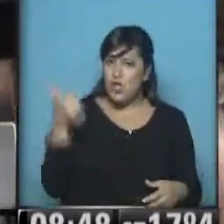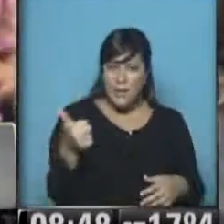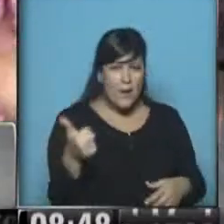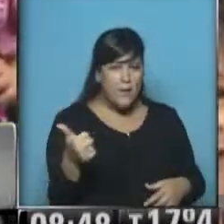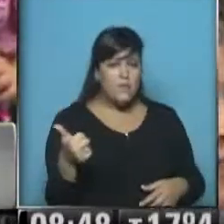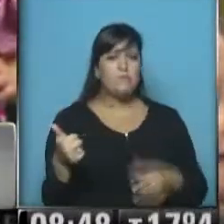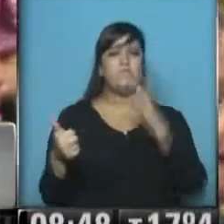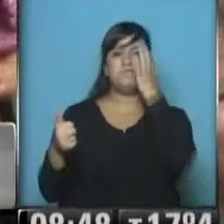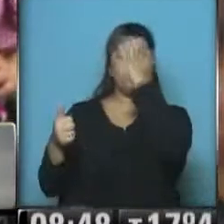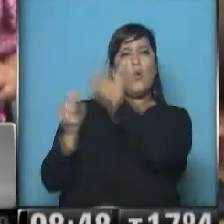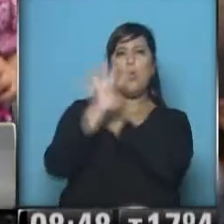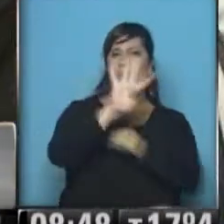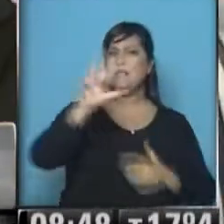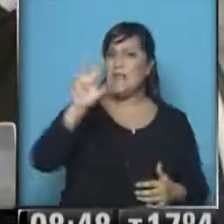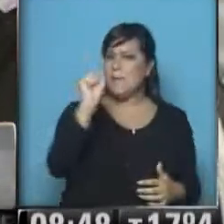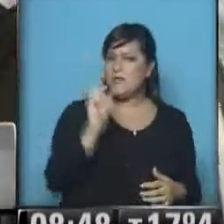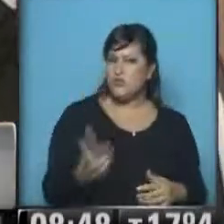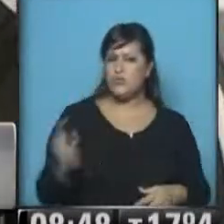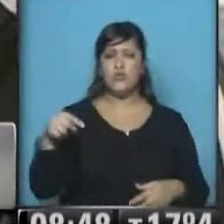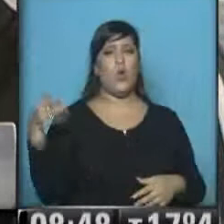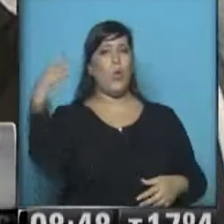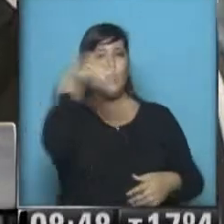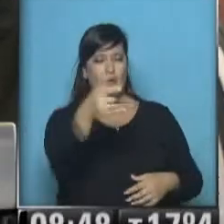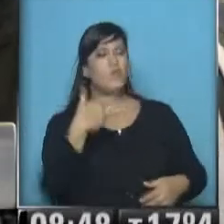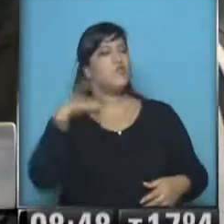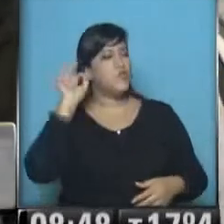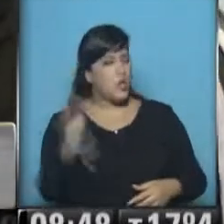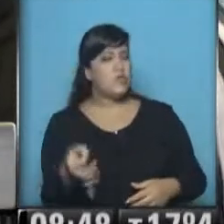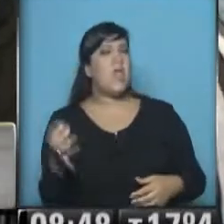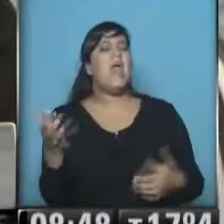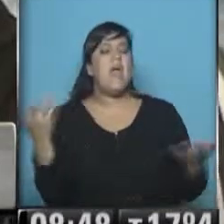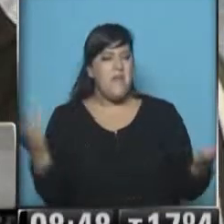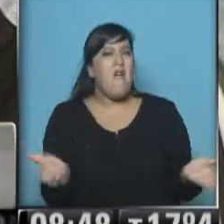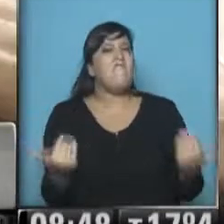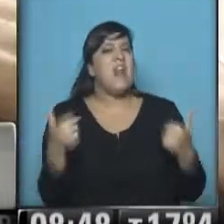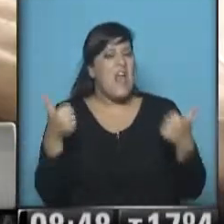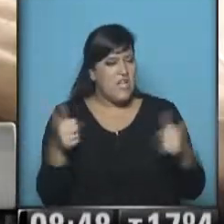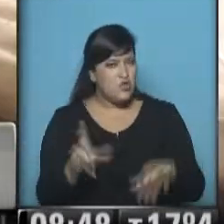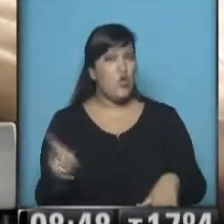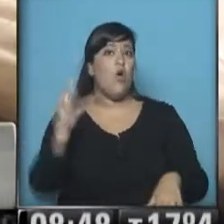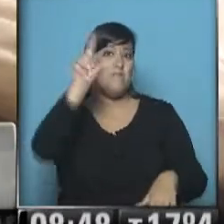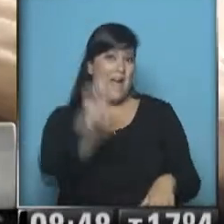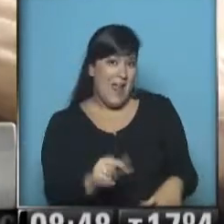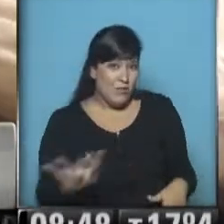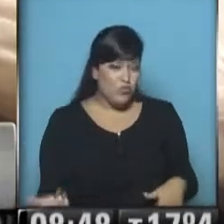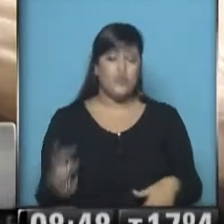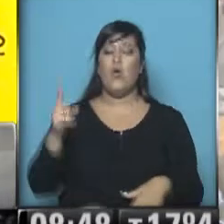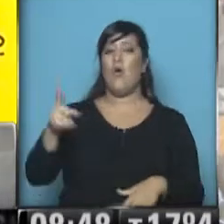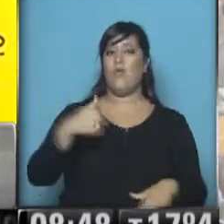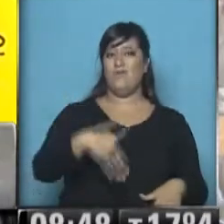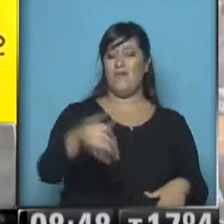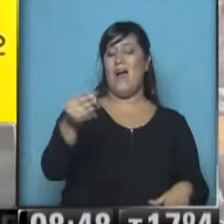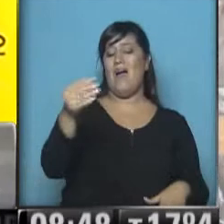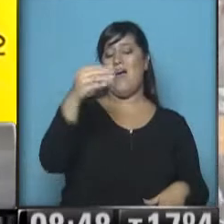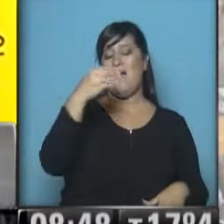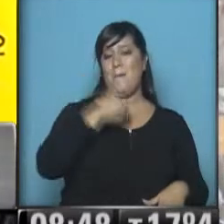central? 43 pesos. Vengo y compro acá porque sé que es fresco y económico, va. Ante las Pascuas generalmente hay